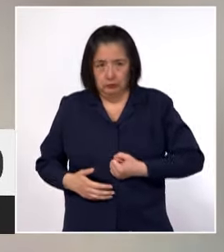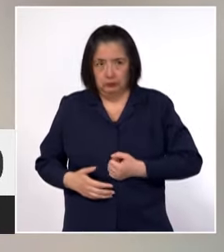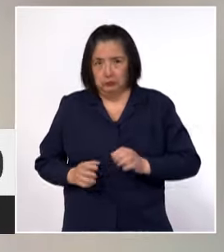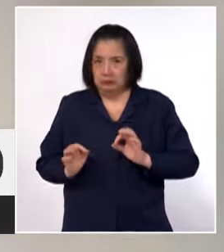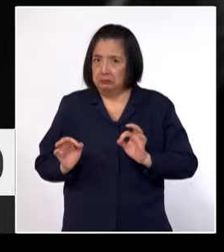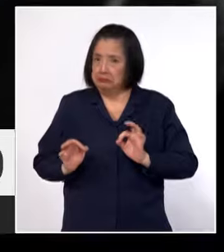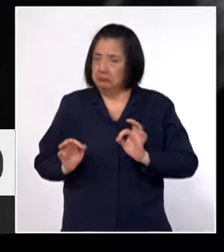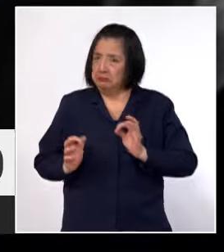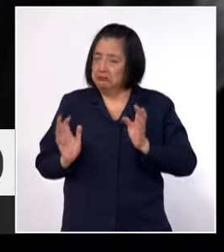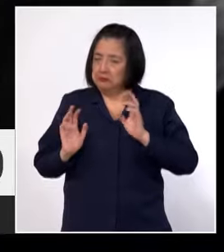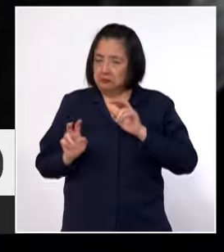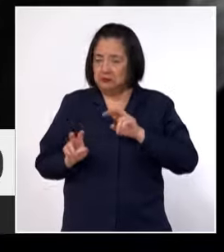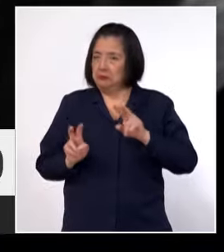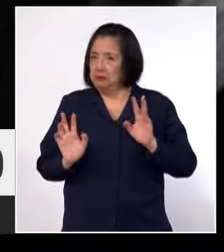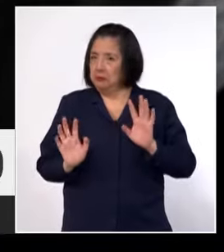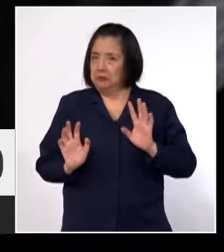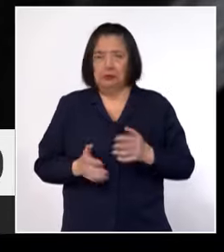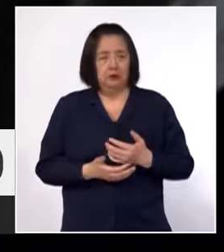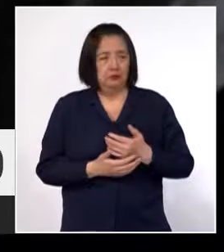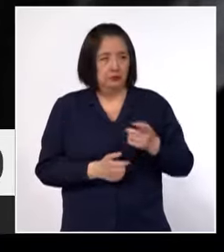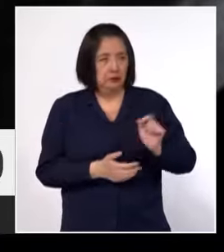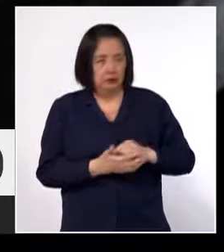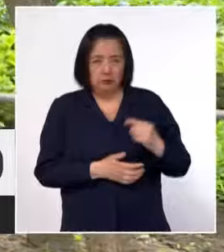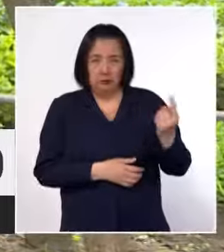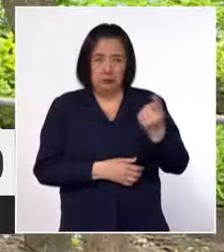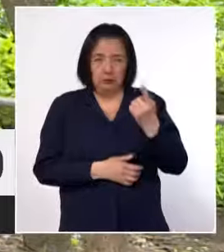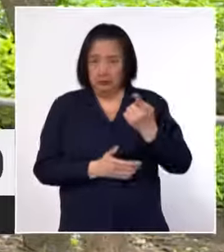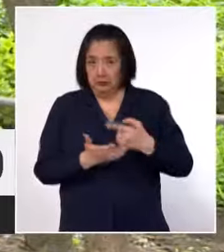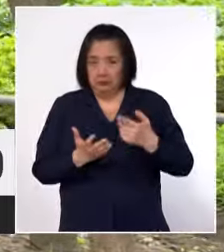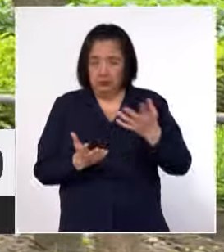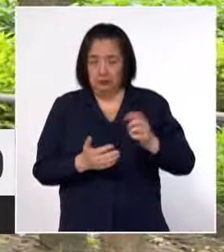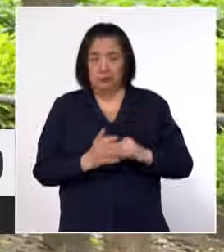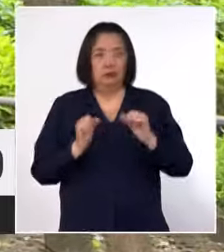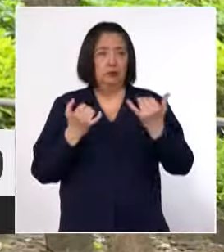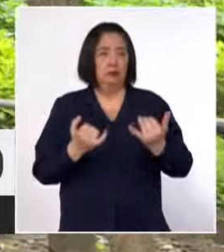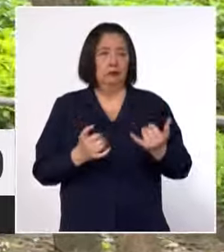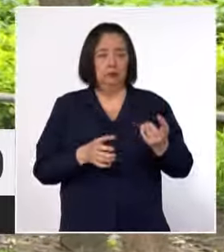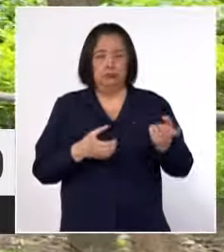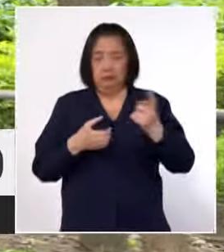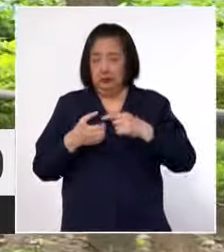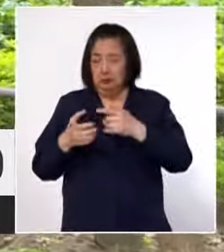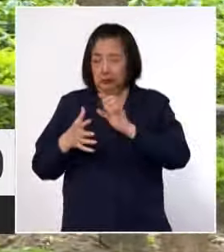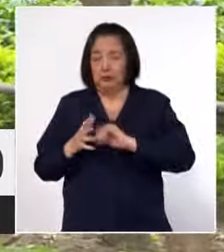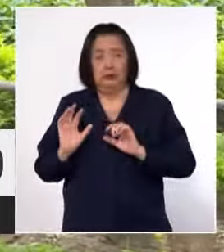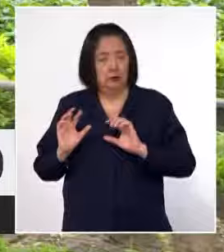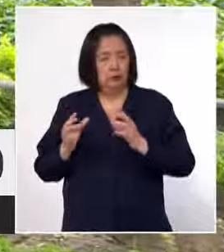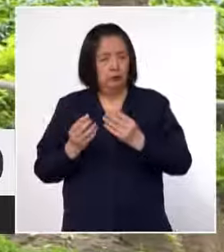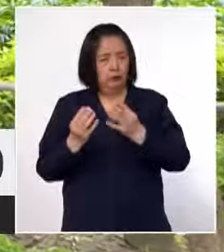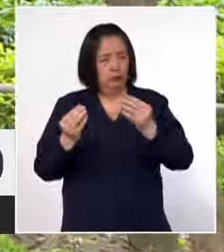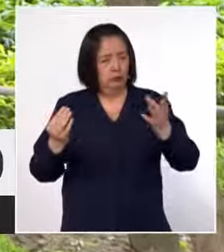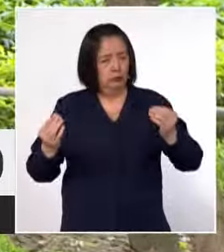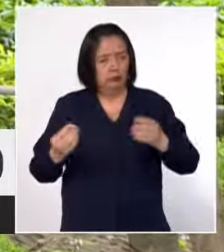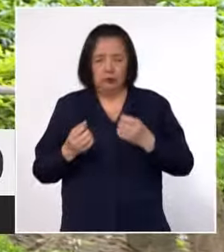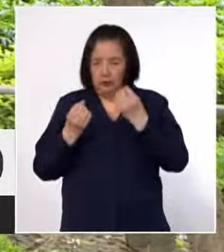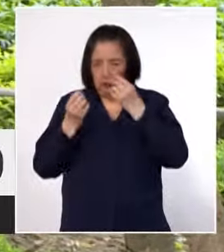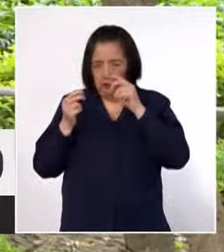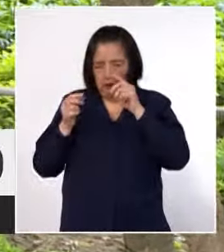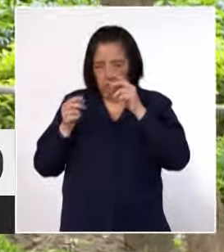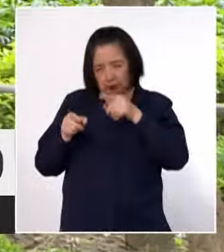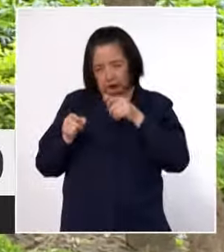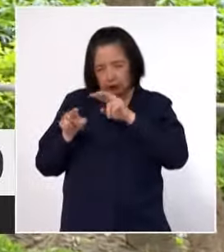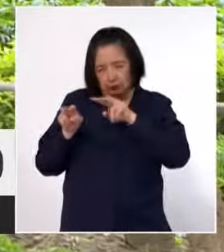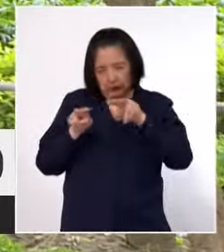da su primer vistazo al mundo. Todas estas escenas son hoy en día parte del gran contenido que vemos en las redes